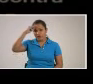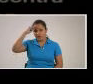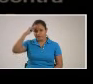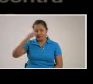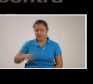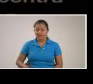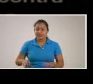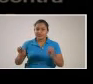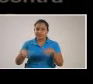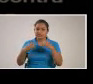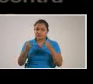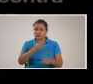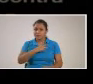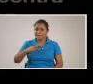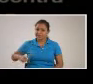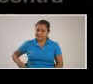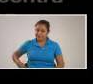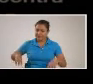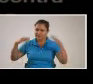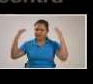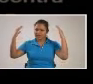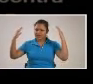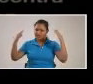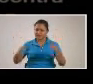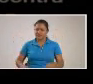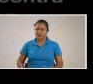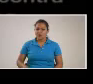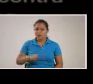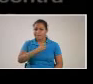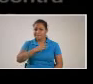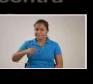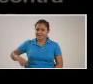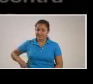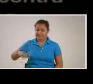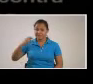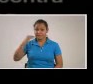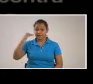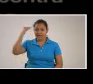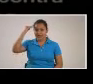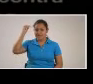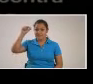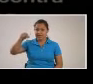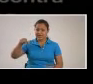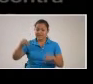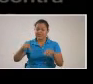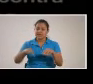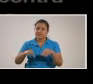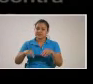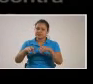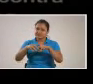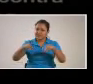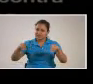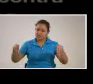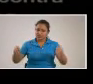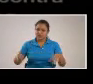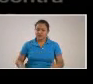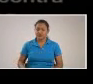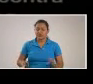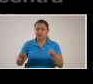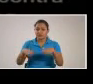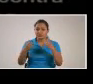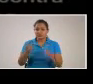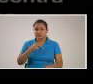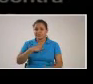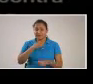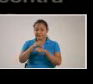el príncipe soberano, es el príncipe cabeza en ese territorio. Entonces lo que a mí me deja